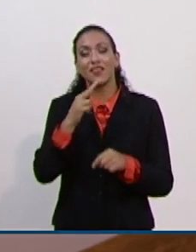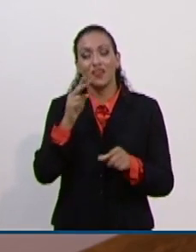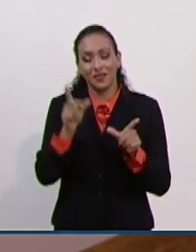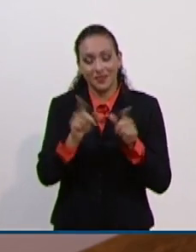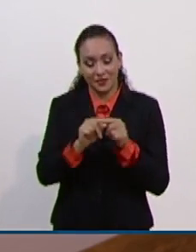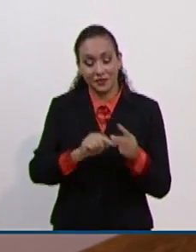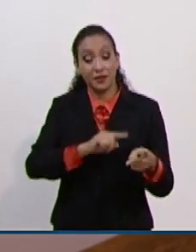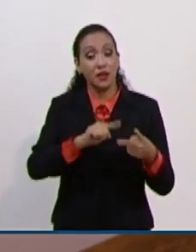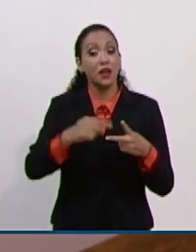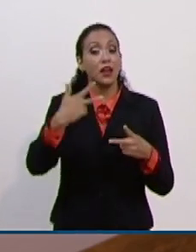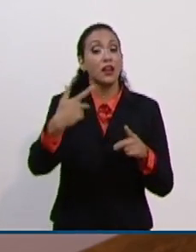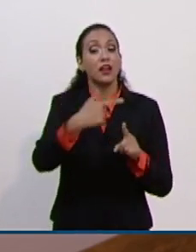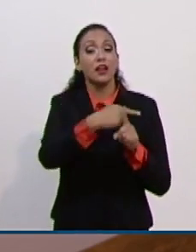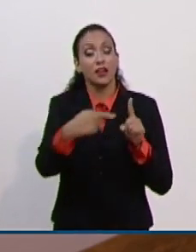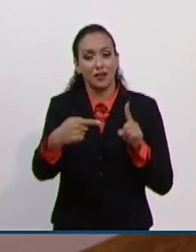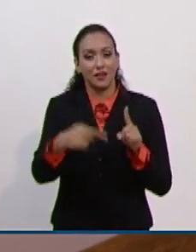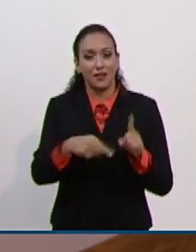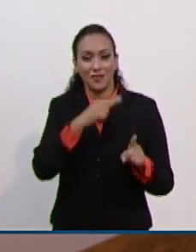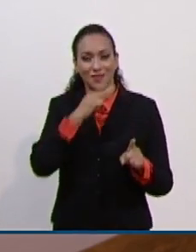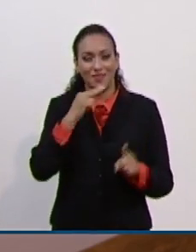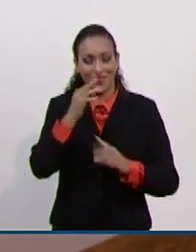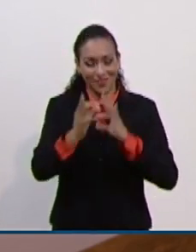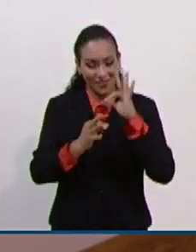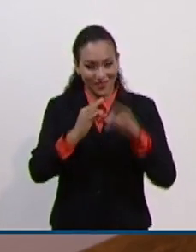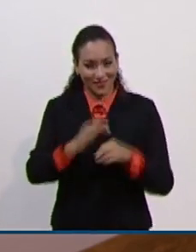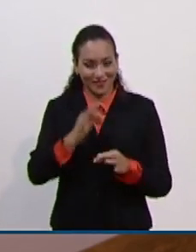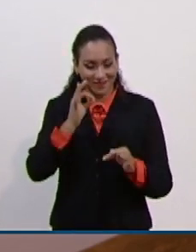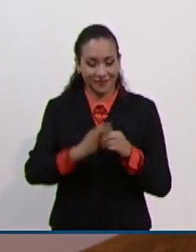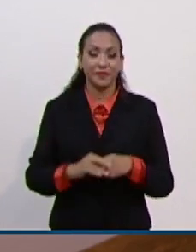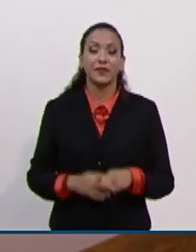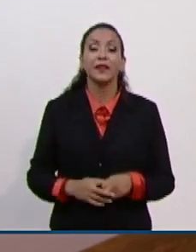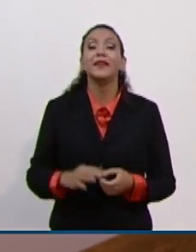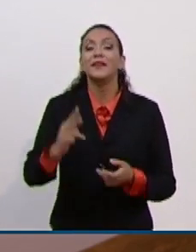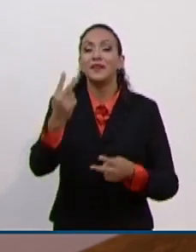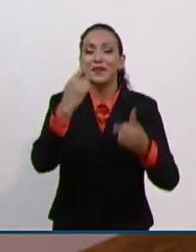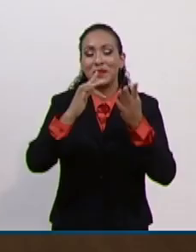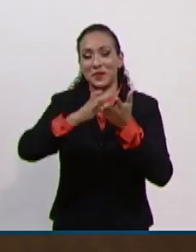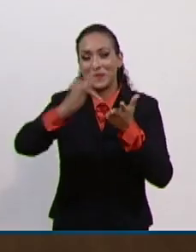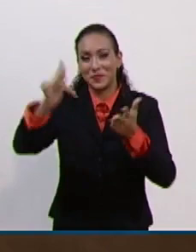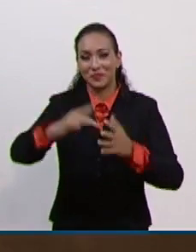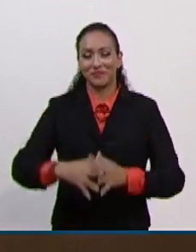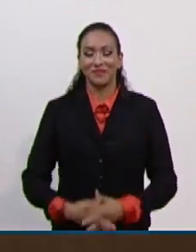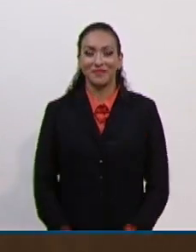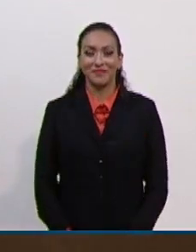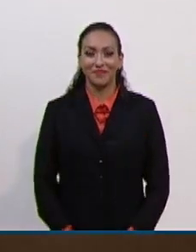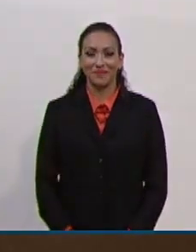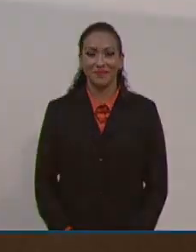posteriormente 8:30 en punto el noticiario. Agradecemos su atención. Hasta pronto.